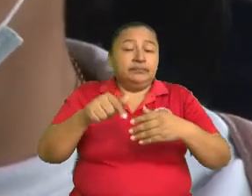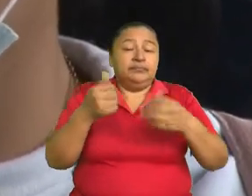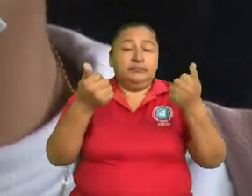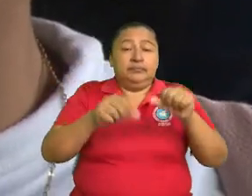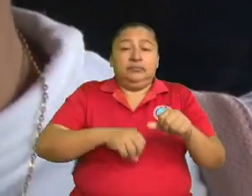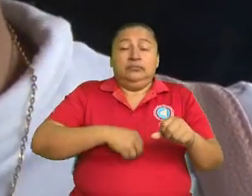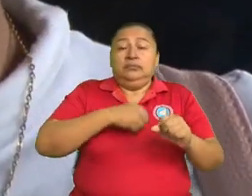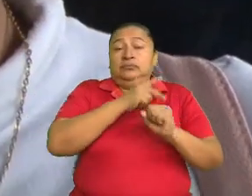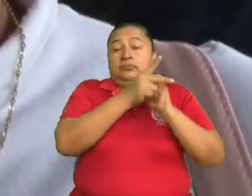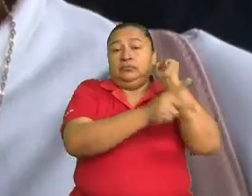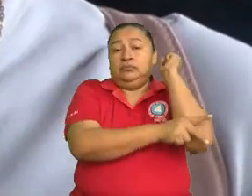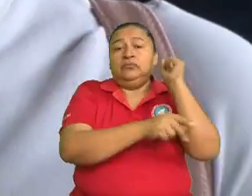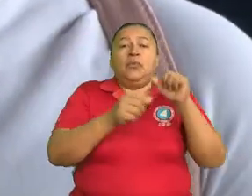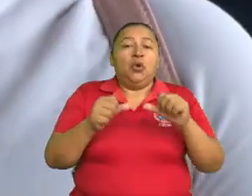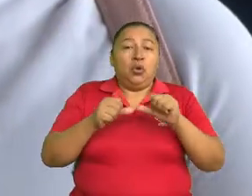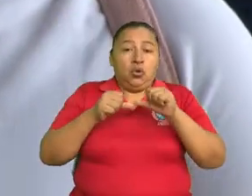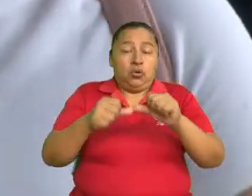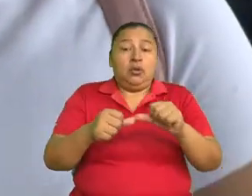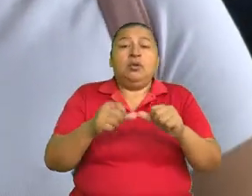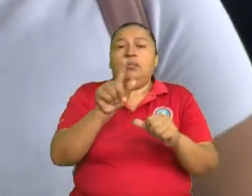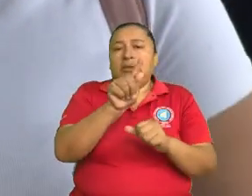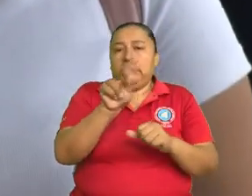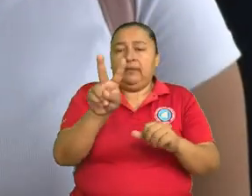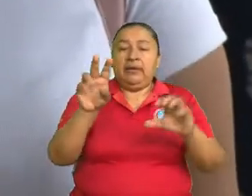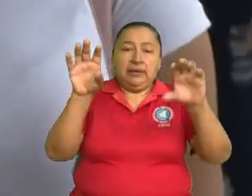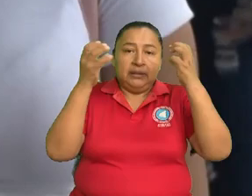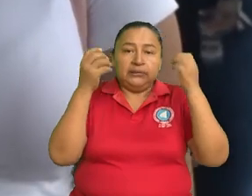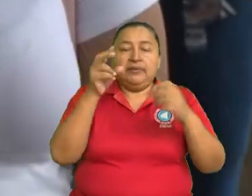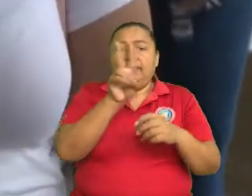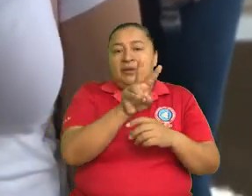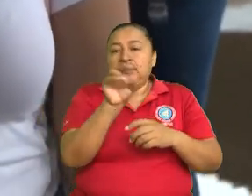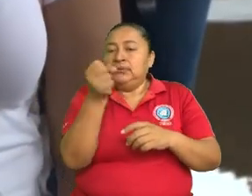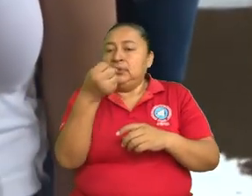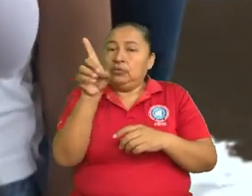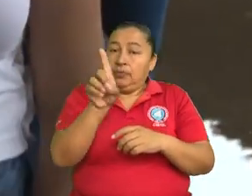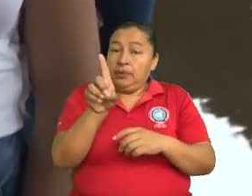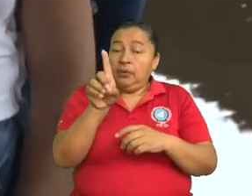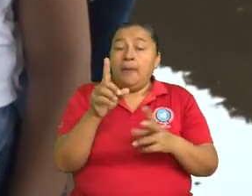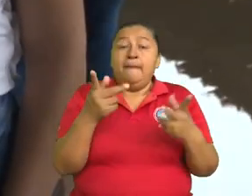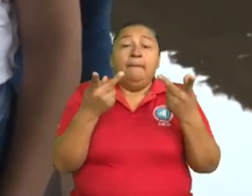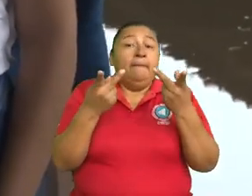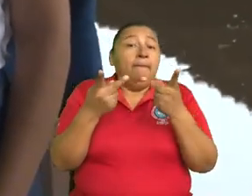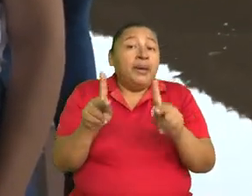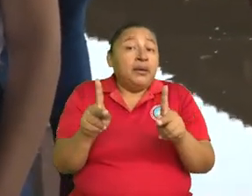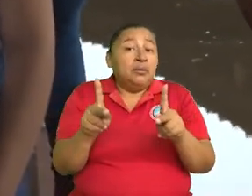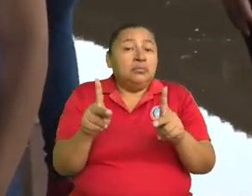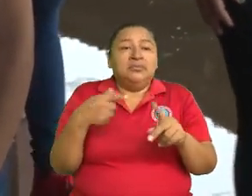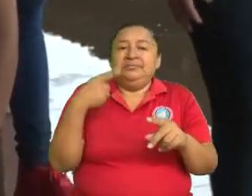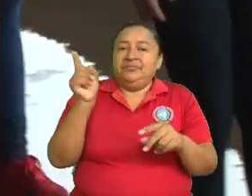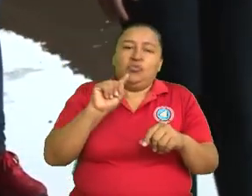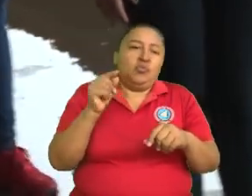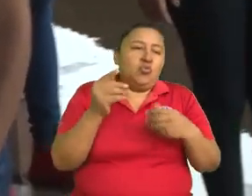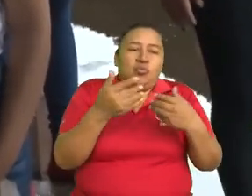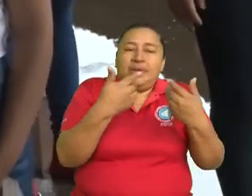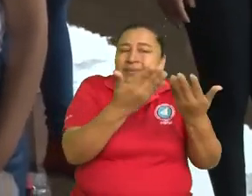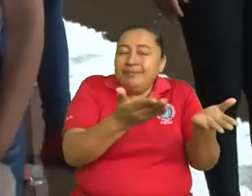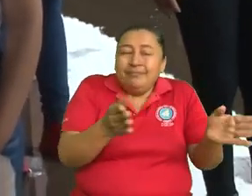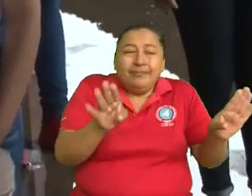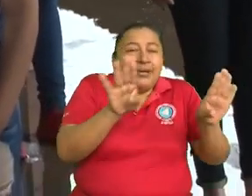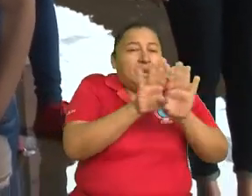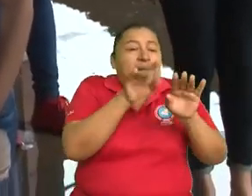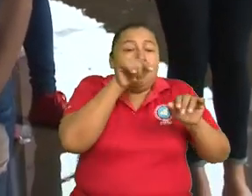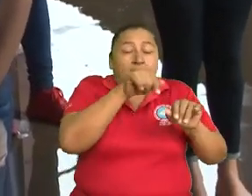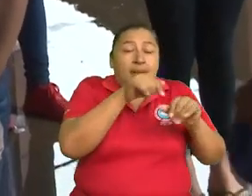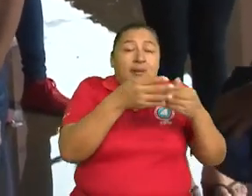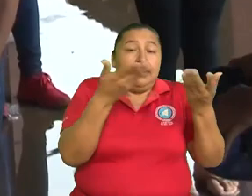orgullo patrio. Continuamos con las teleclases viernes, sábado y domingo, ¿verdad? Pero nada sustituye al maestro. Y hoy